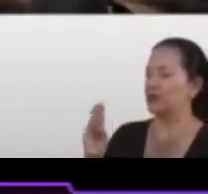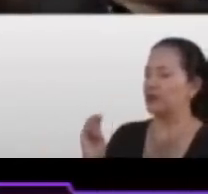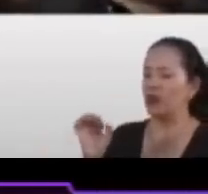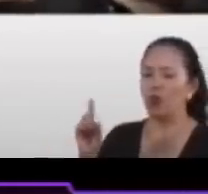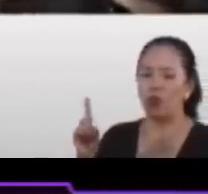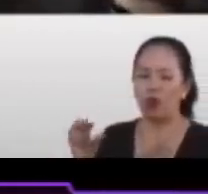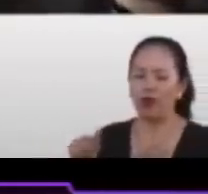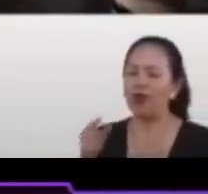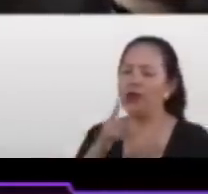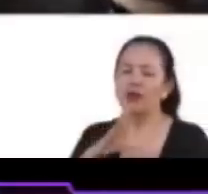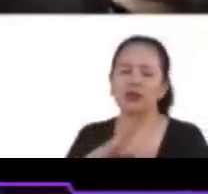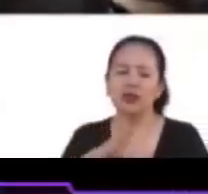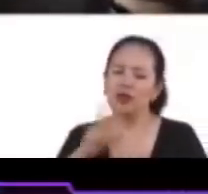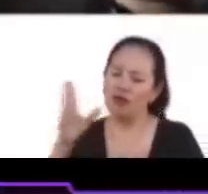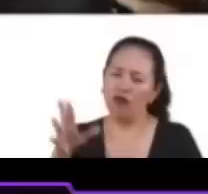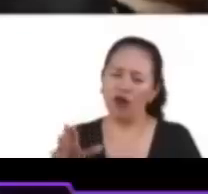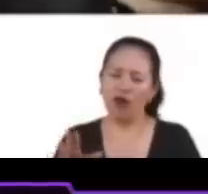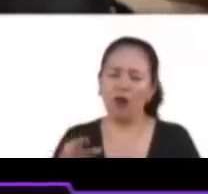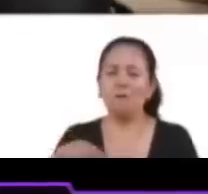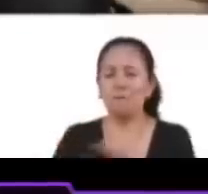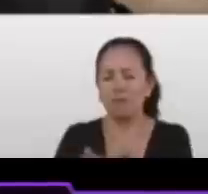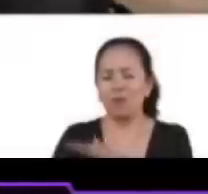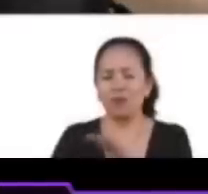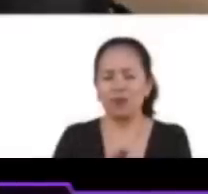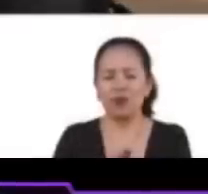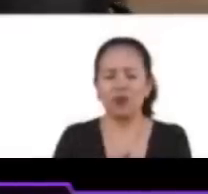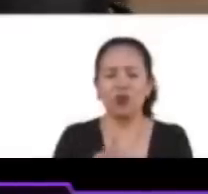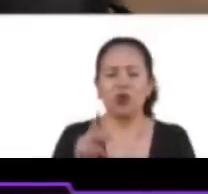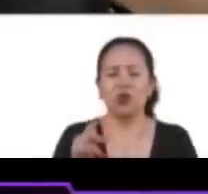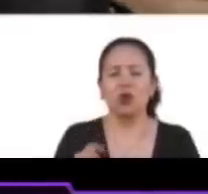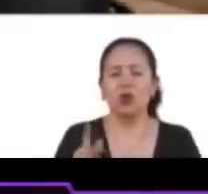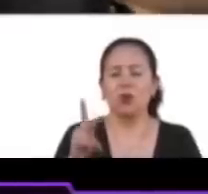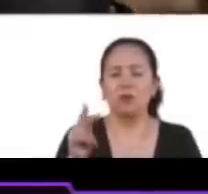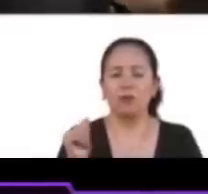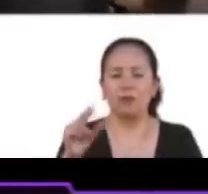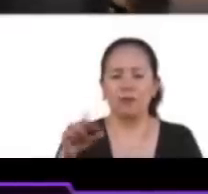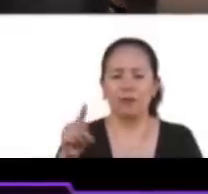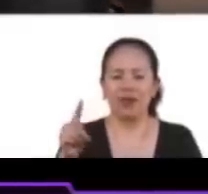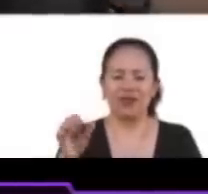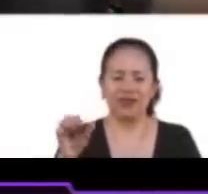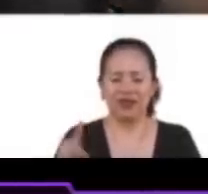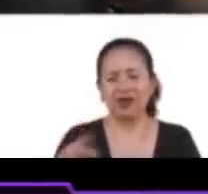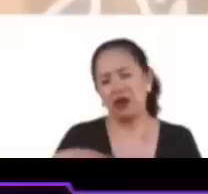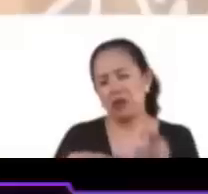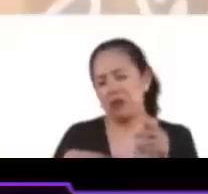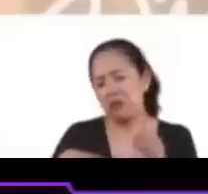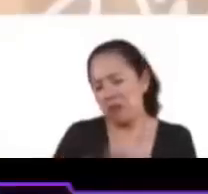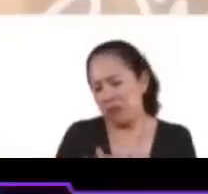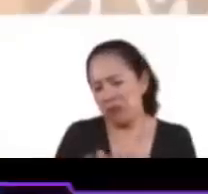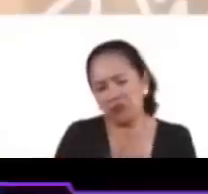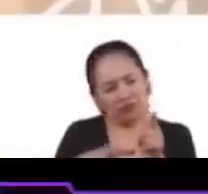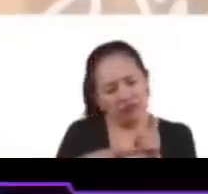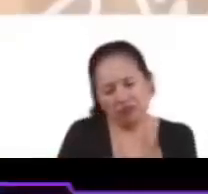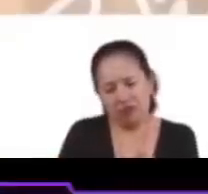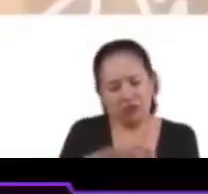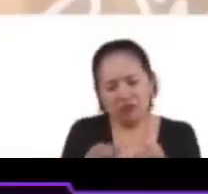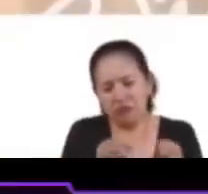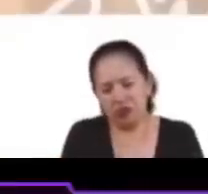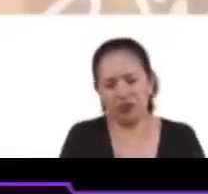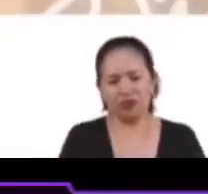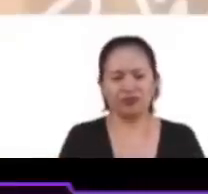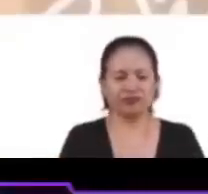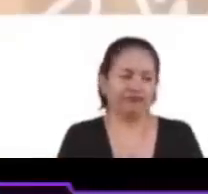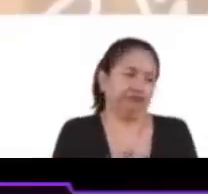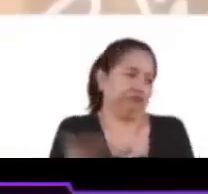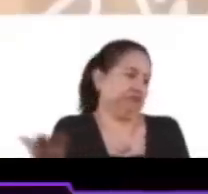estación Pantitlán, donde, pues bueno, dice que pues ya no debe de haber ni un minuto más de abandono al metro. Pues imagínense, ahora él es